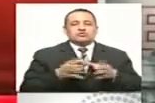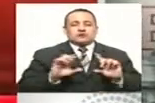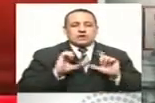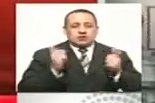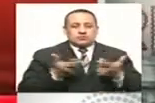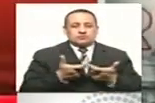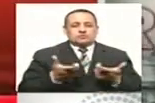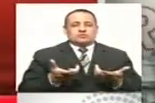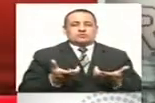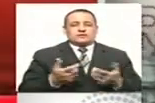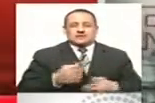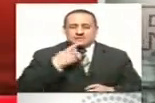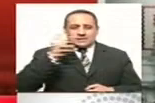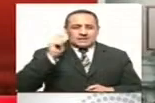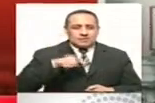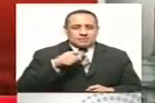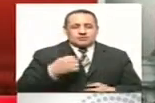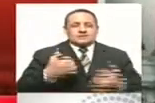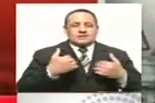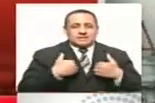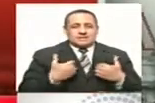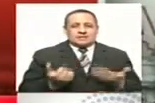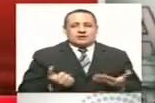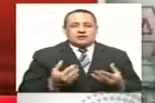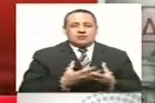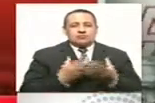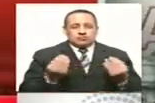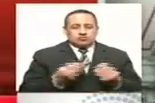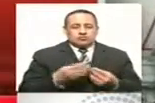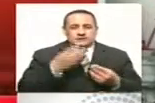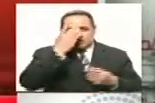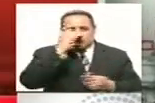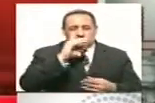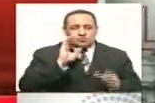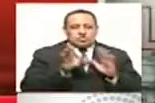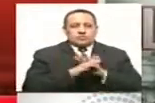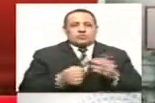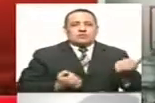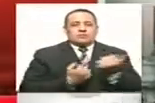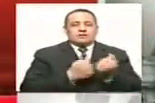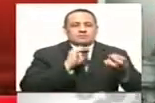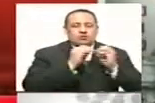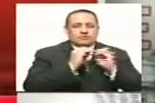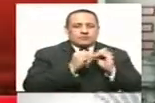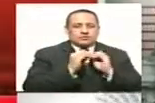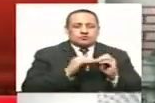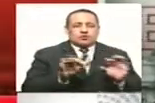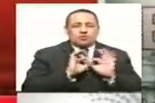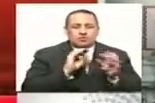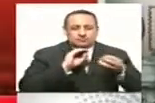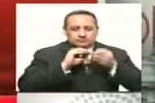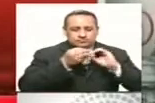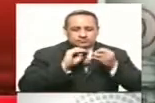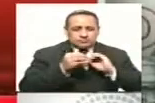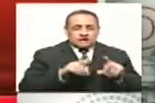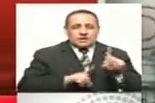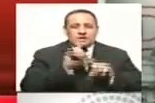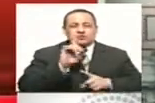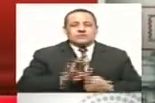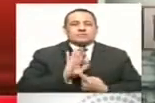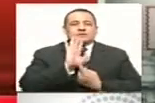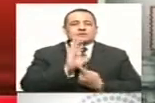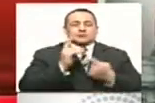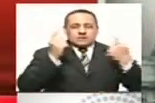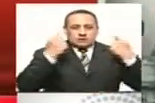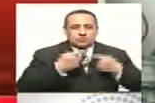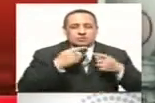Comisión debemos tener la mayor disposición de apoyar las modificaciones o ajustes que plantee en